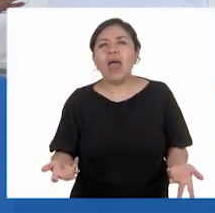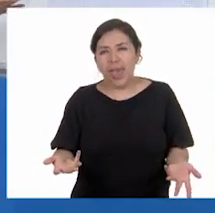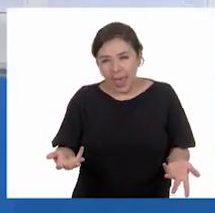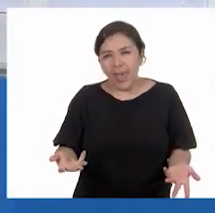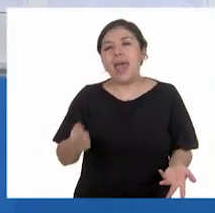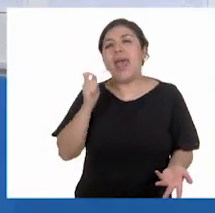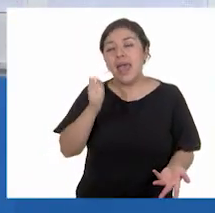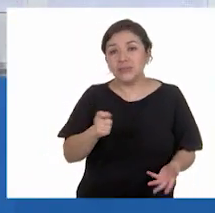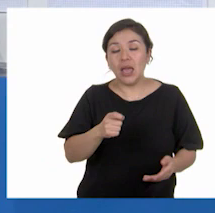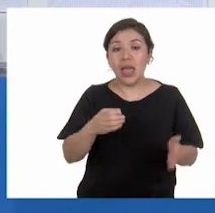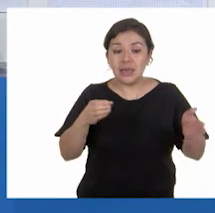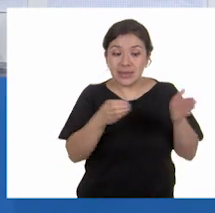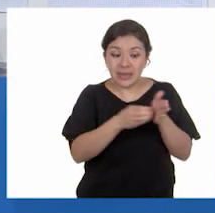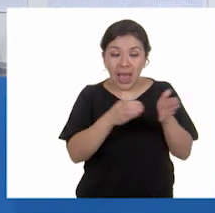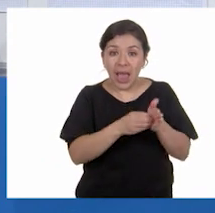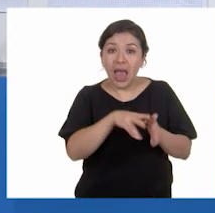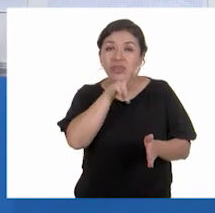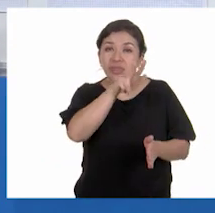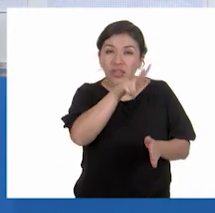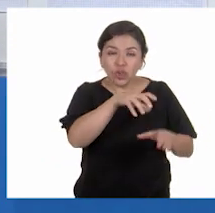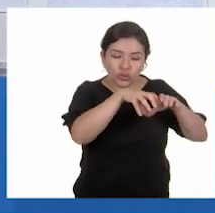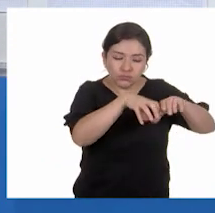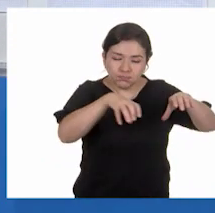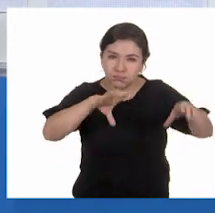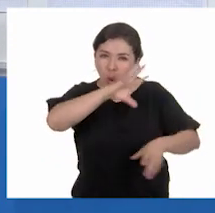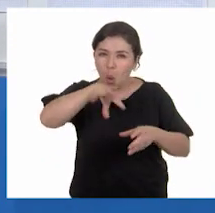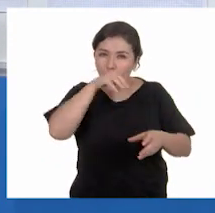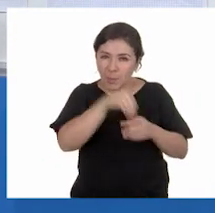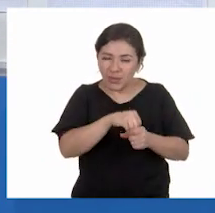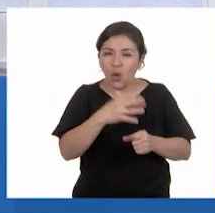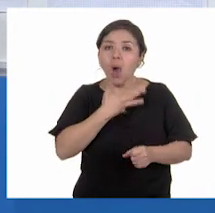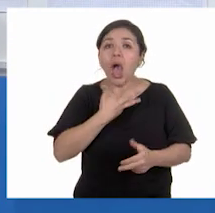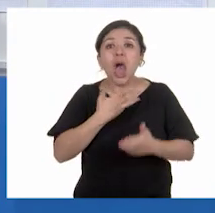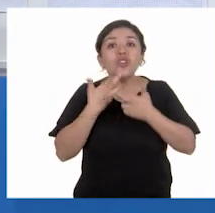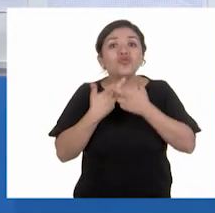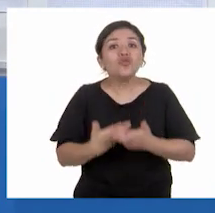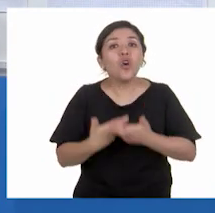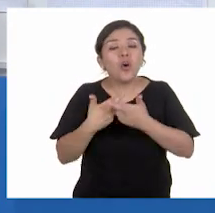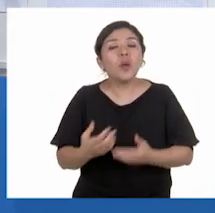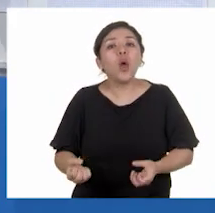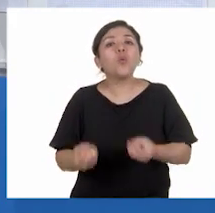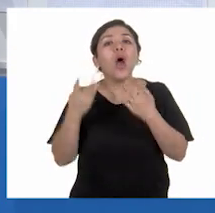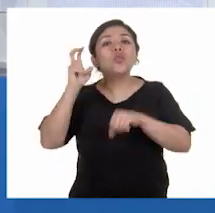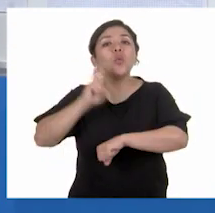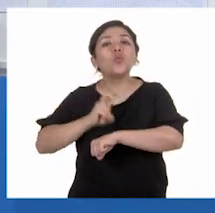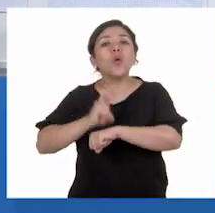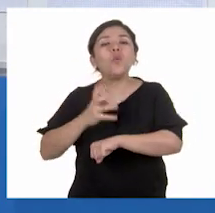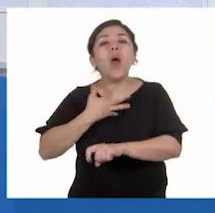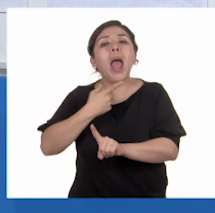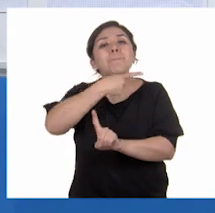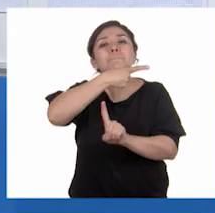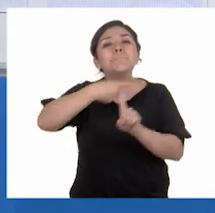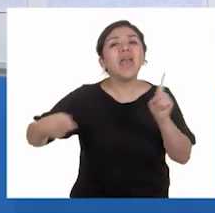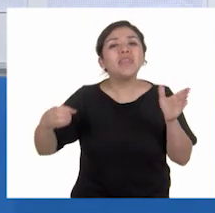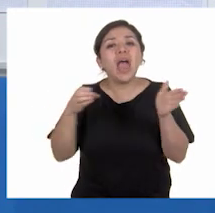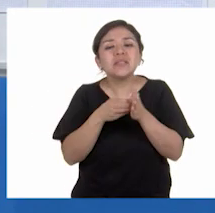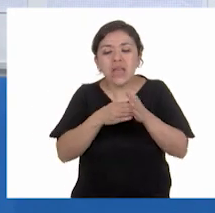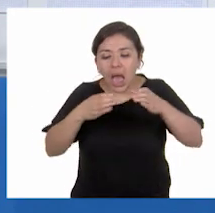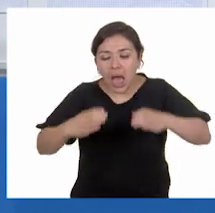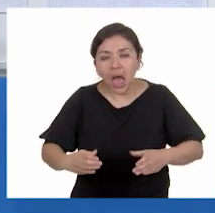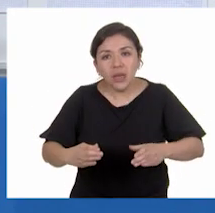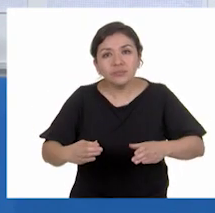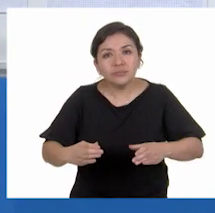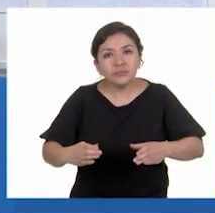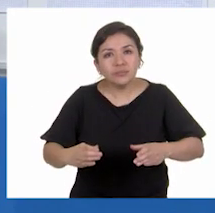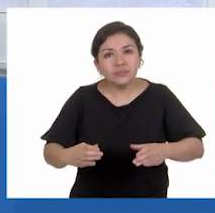llenó 18 recipientes y le sobraron los huevos que caben en la mitad de un recipiente.